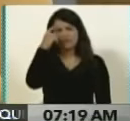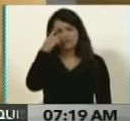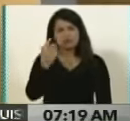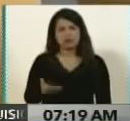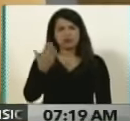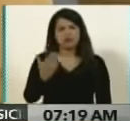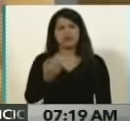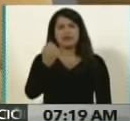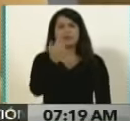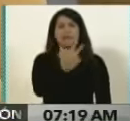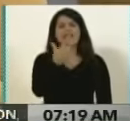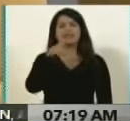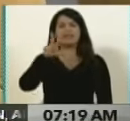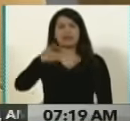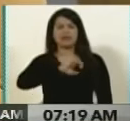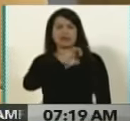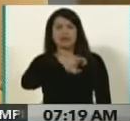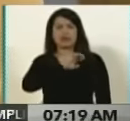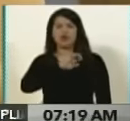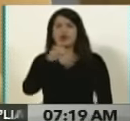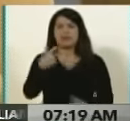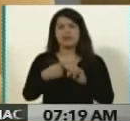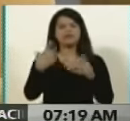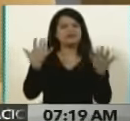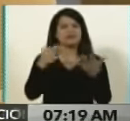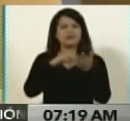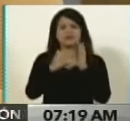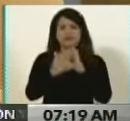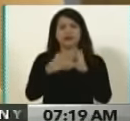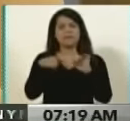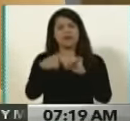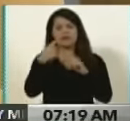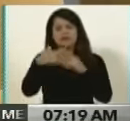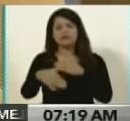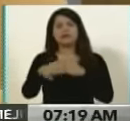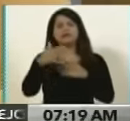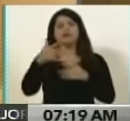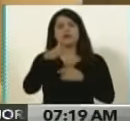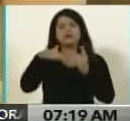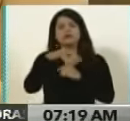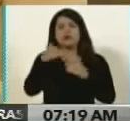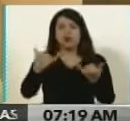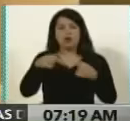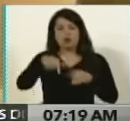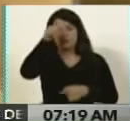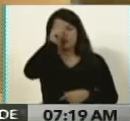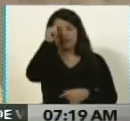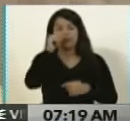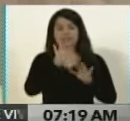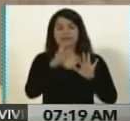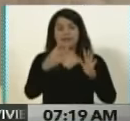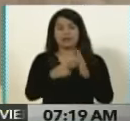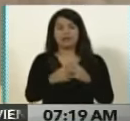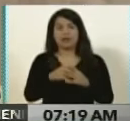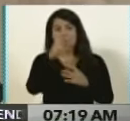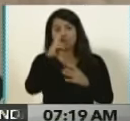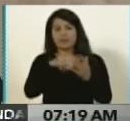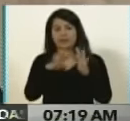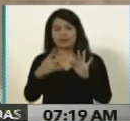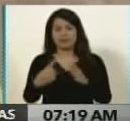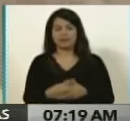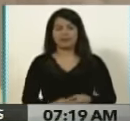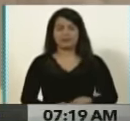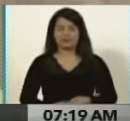de enero, lo que representa históricamente el 23 de enero, pero lo que va a representar también a partir de este 2017. Bueno, el 23 de enero